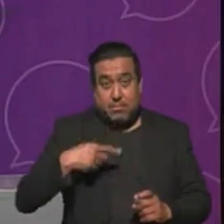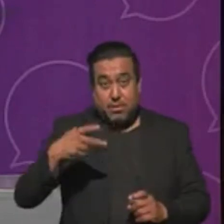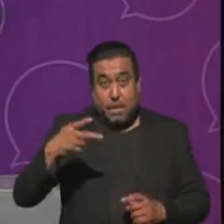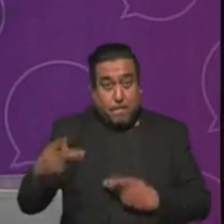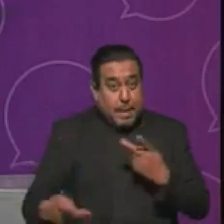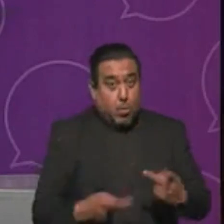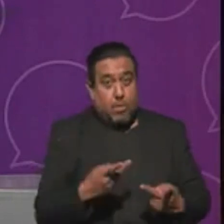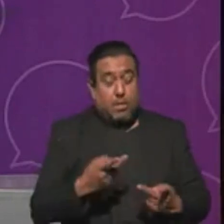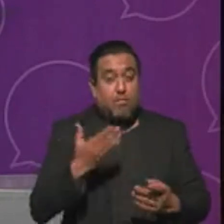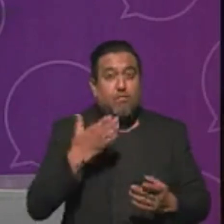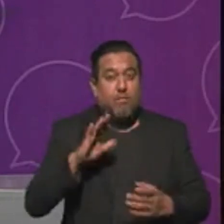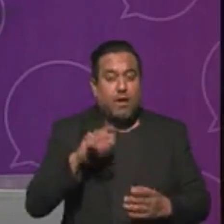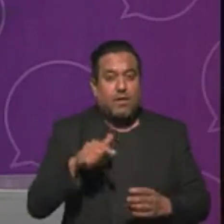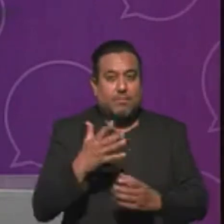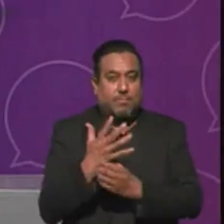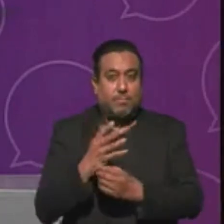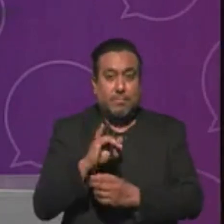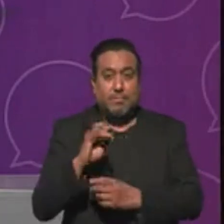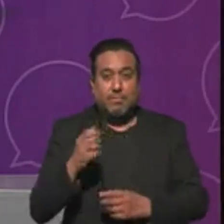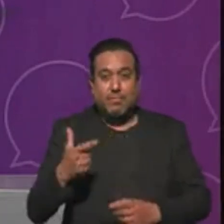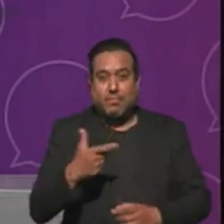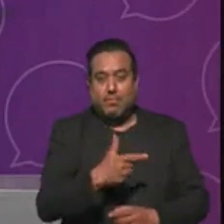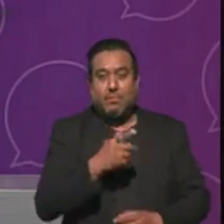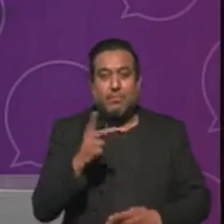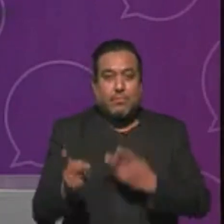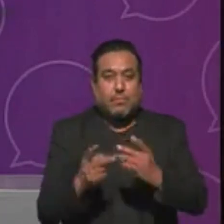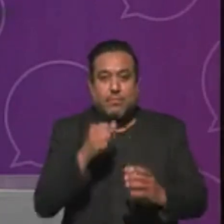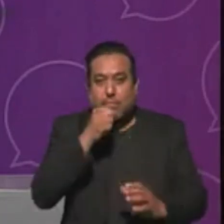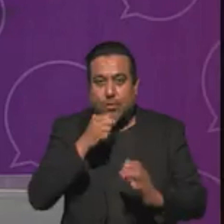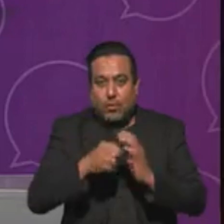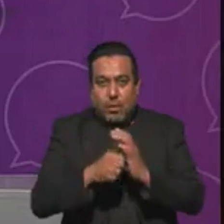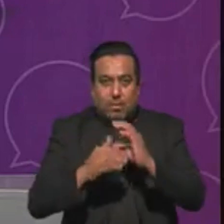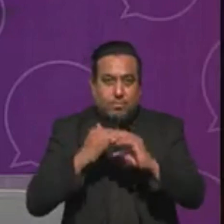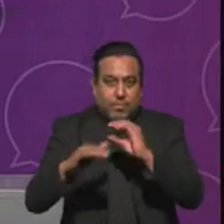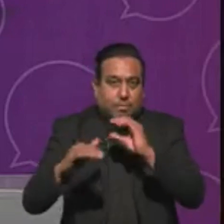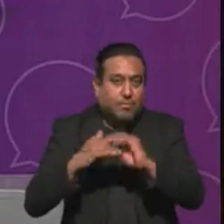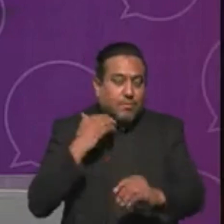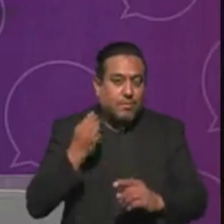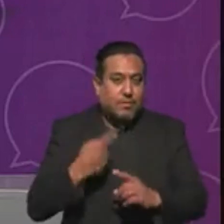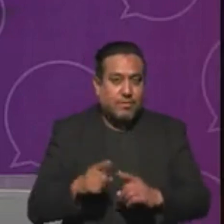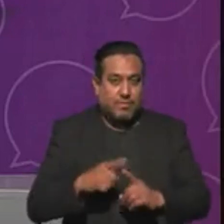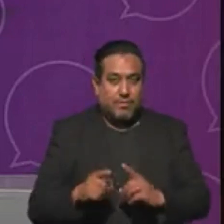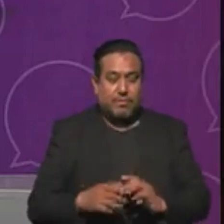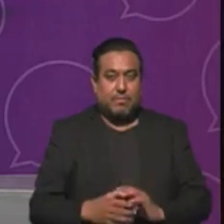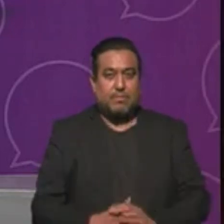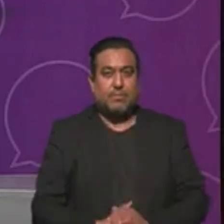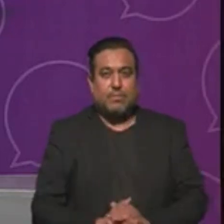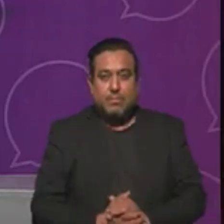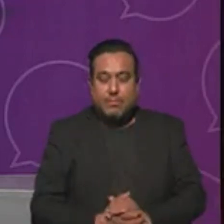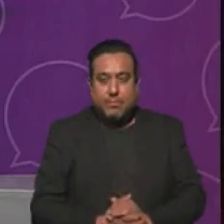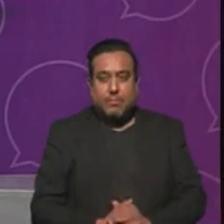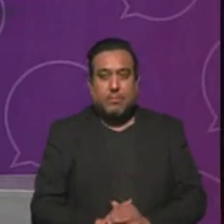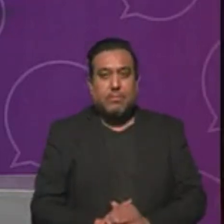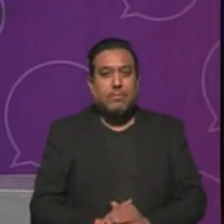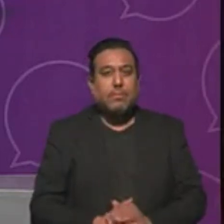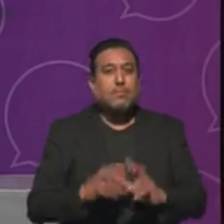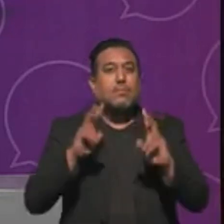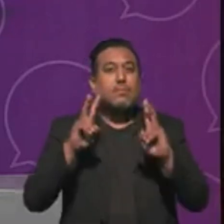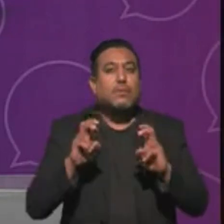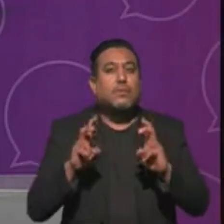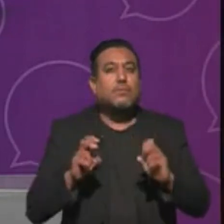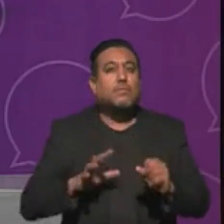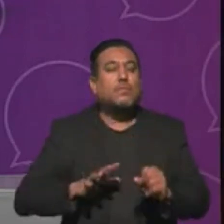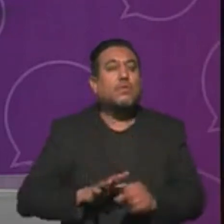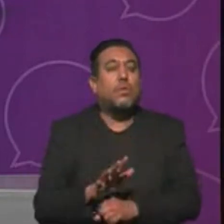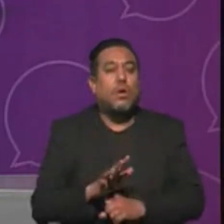hicieron llegar a través del mecanismo de participación implementado por el Instituto electoral del Estado de Guanajuato los temas que más